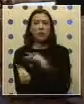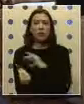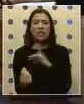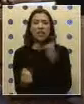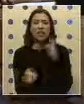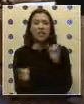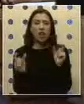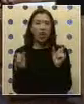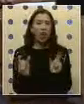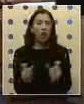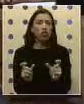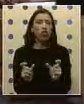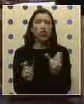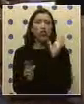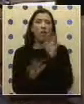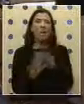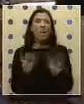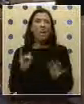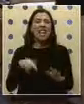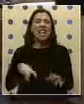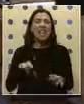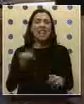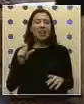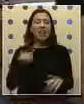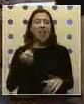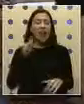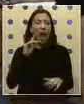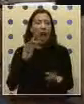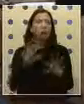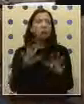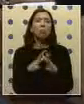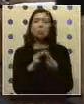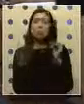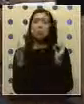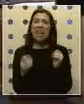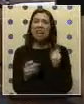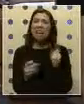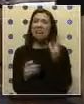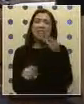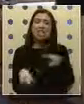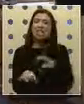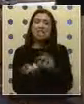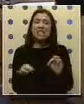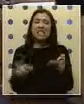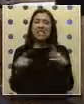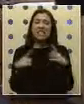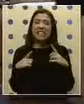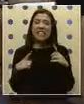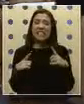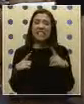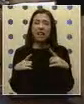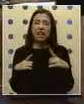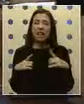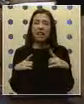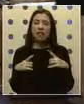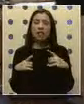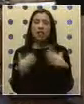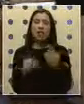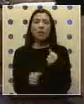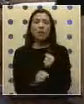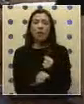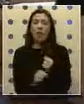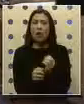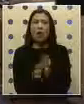tiene controlada la inflación. Tenemos casi pleno empleo, no hay cesantía, generamos trabajo